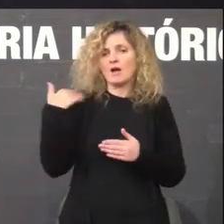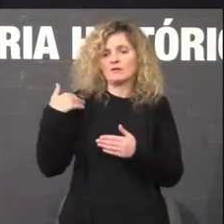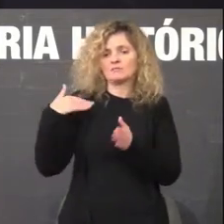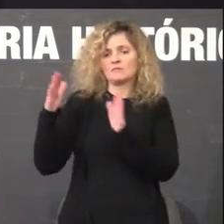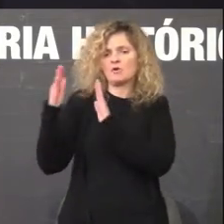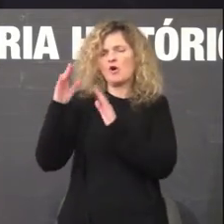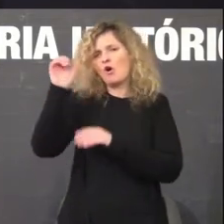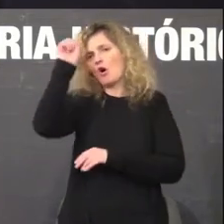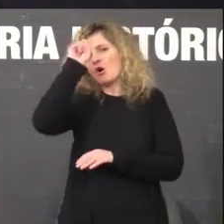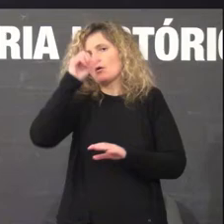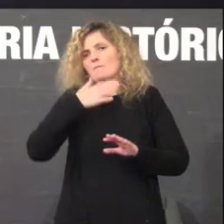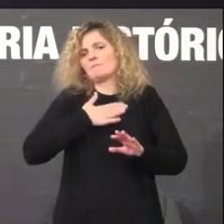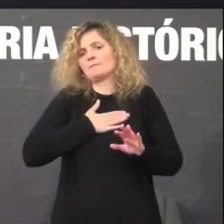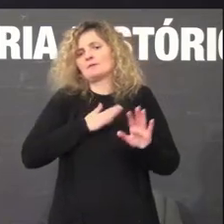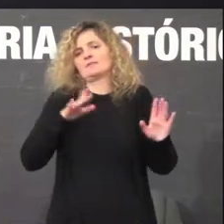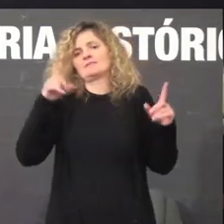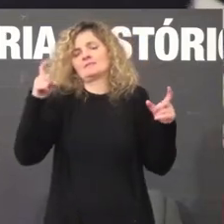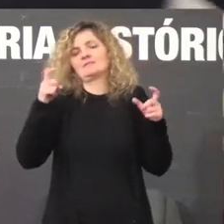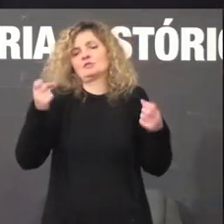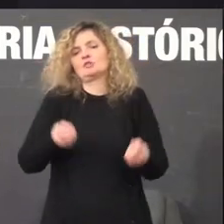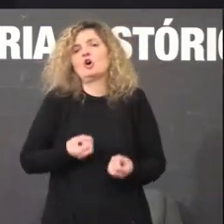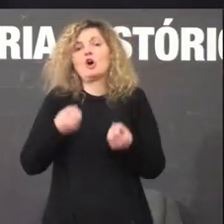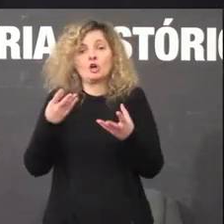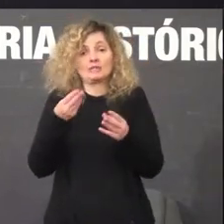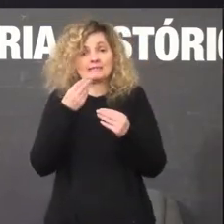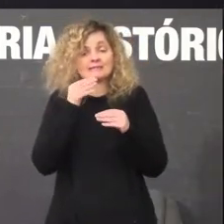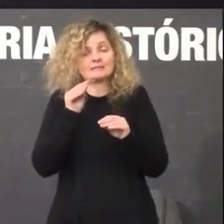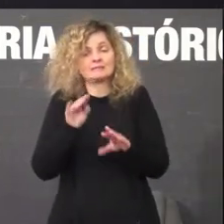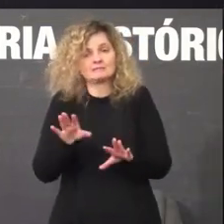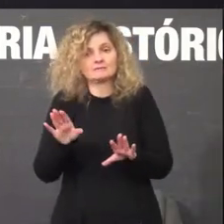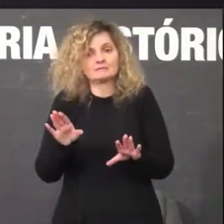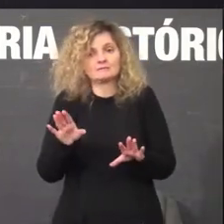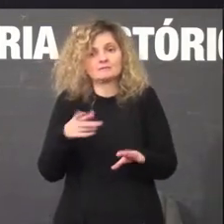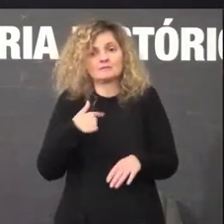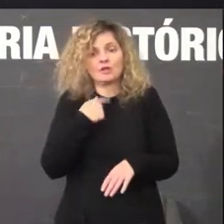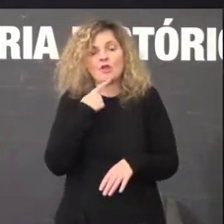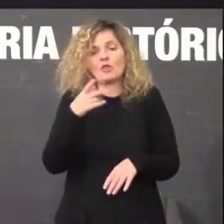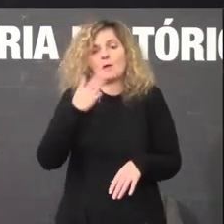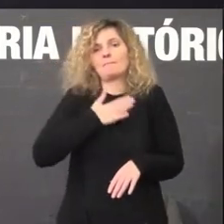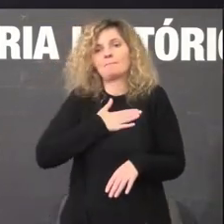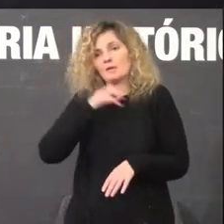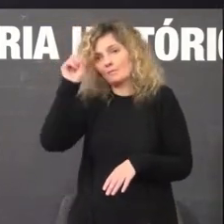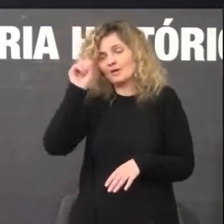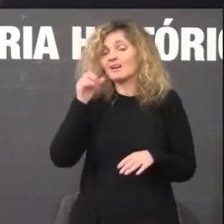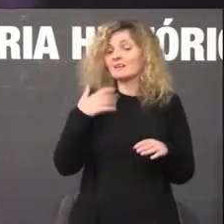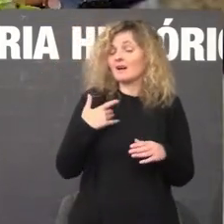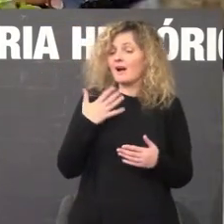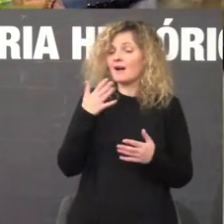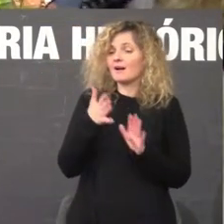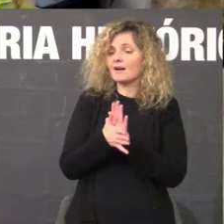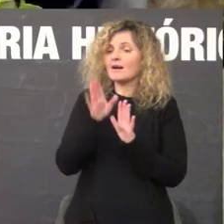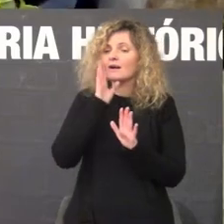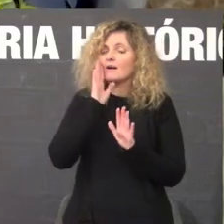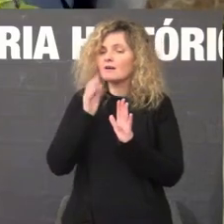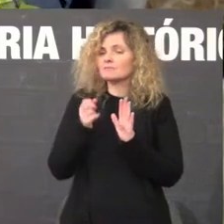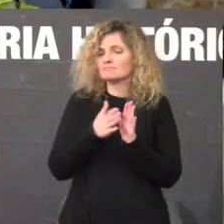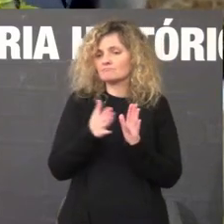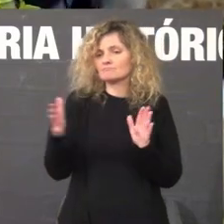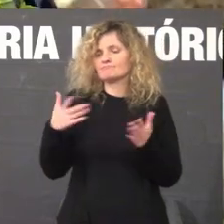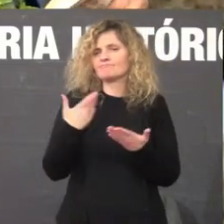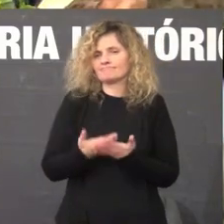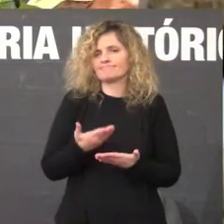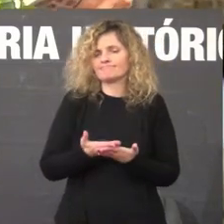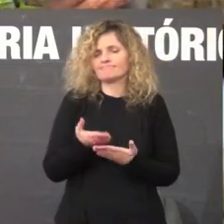momento doy una opinión, que voy a intentar contaros las historias, diré que es mi opinión, pero todo eso está